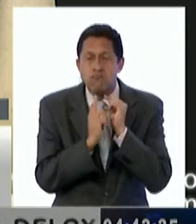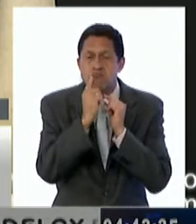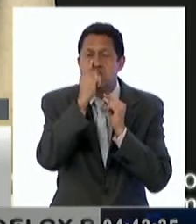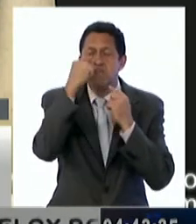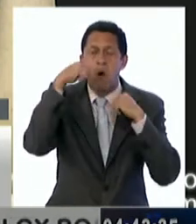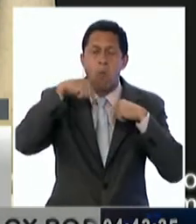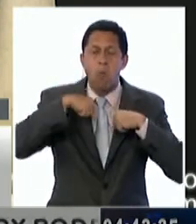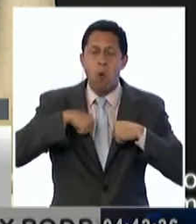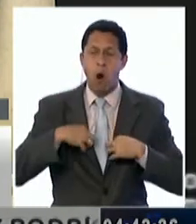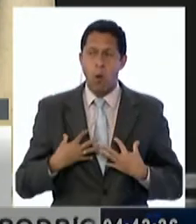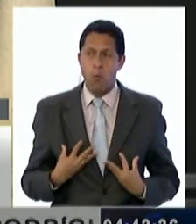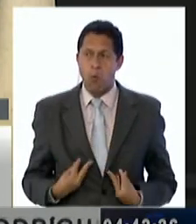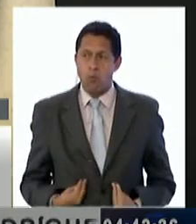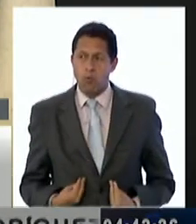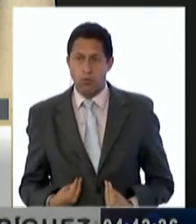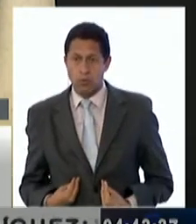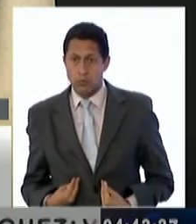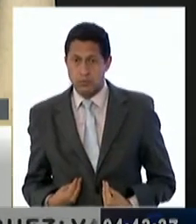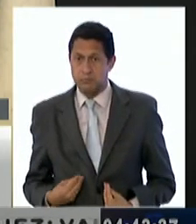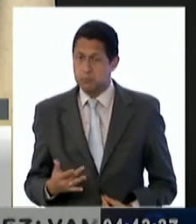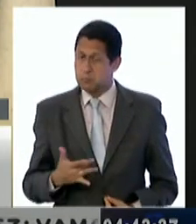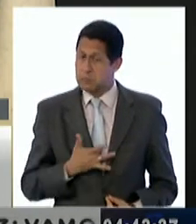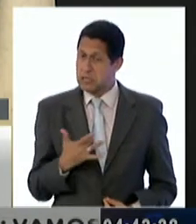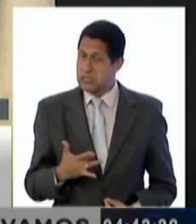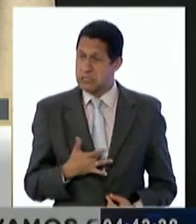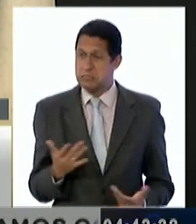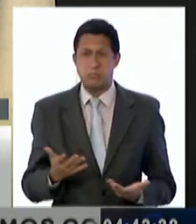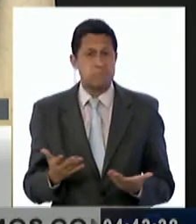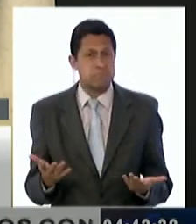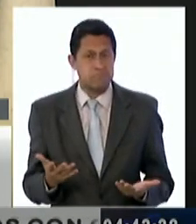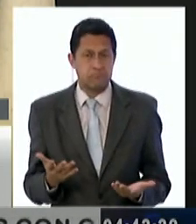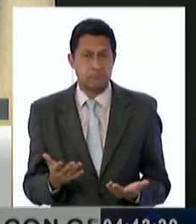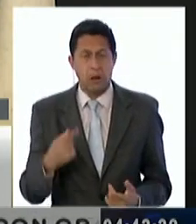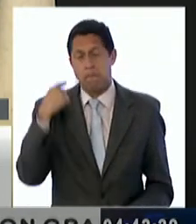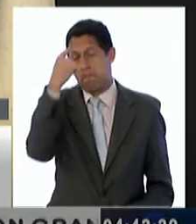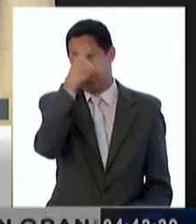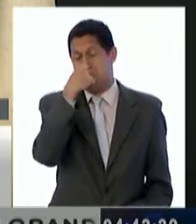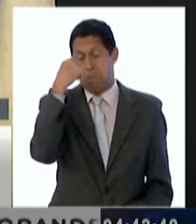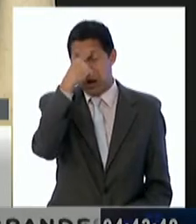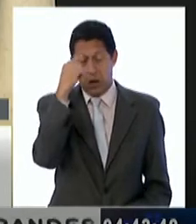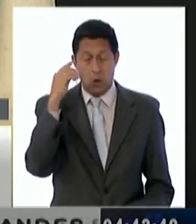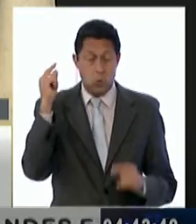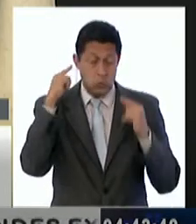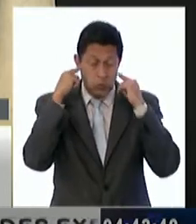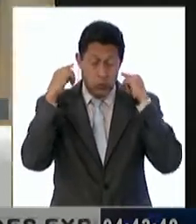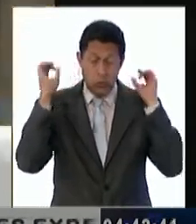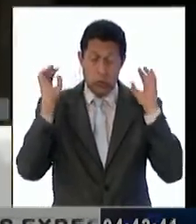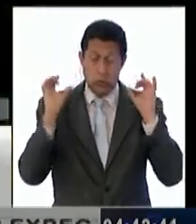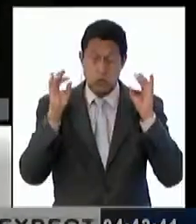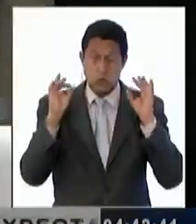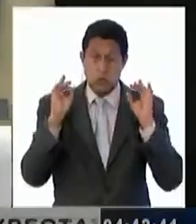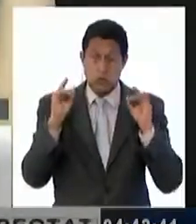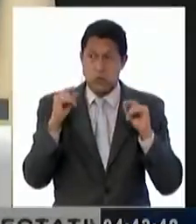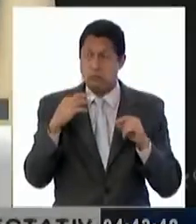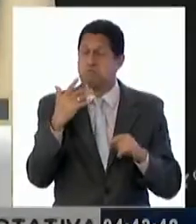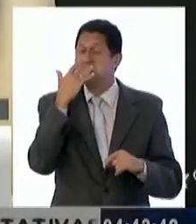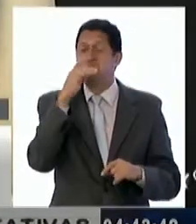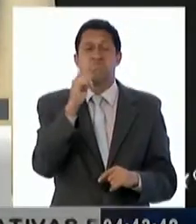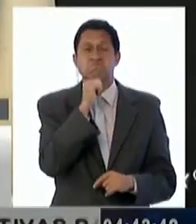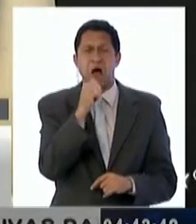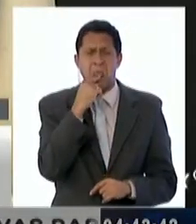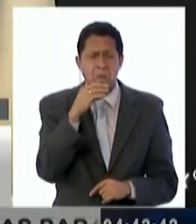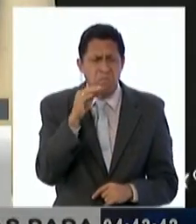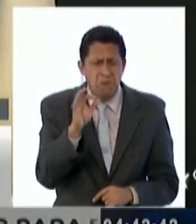los pulmones los síntomas más frecuentes son mareos aturdimiento pérdida del olfato y el